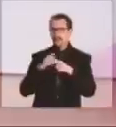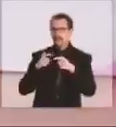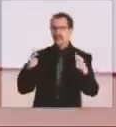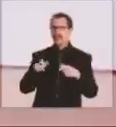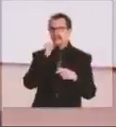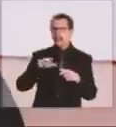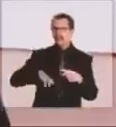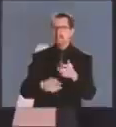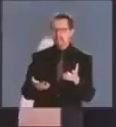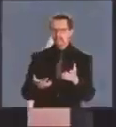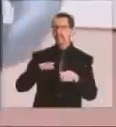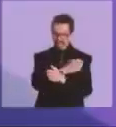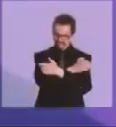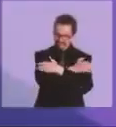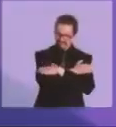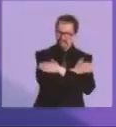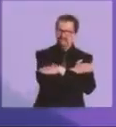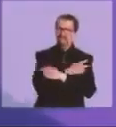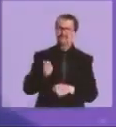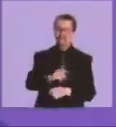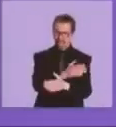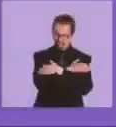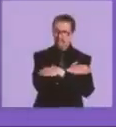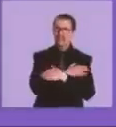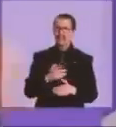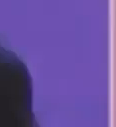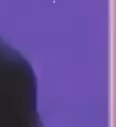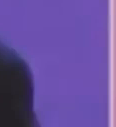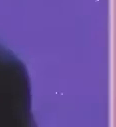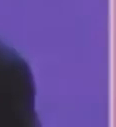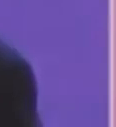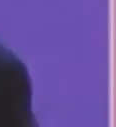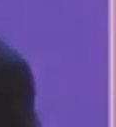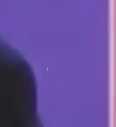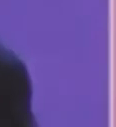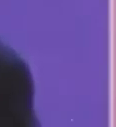Hay una canción que usted debe conocer que dice: abrazos, no balazos.